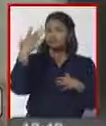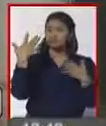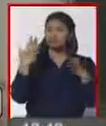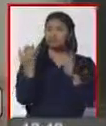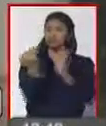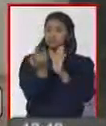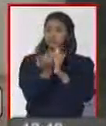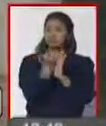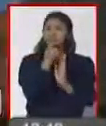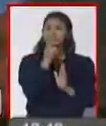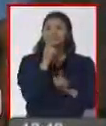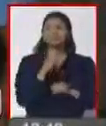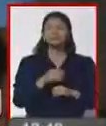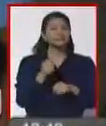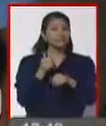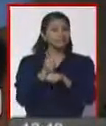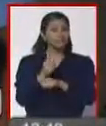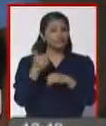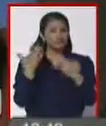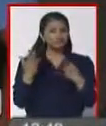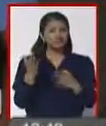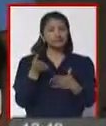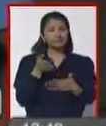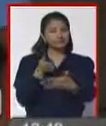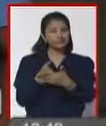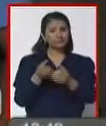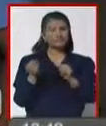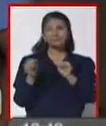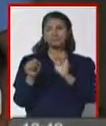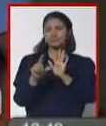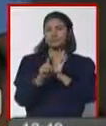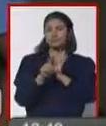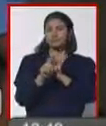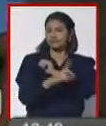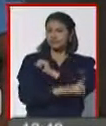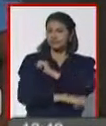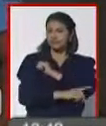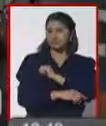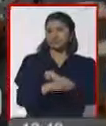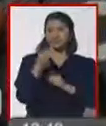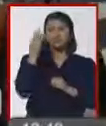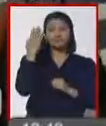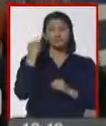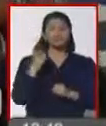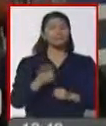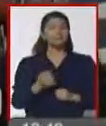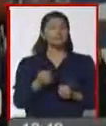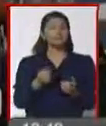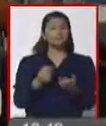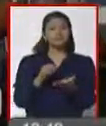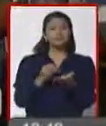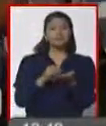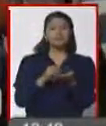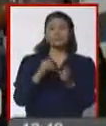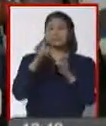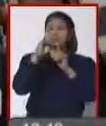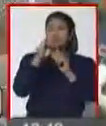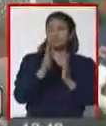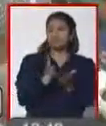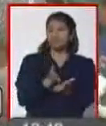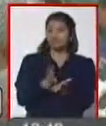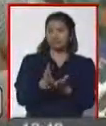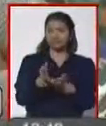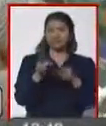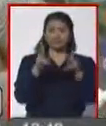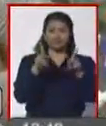que ya no antes identificados los dinosaurios y nos vamos a iniciar un proceso penal debido a esta violación a los derechos constitucionales que tiene la